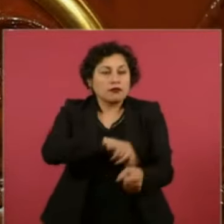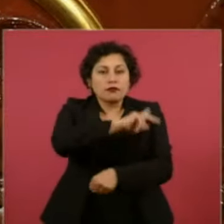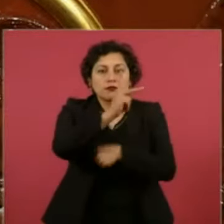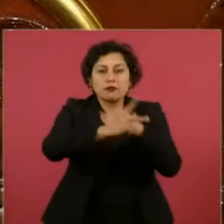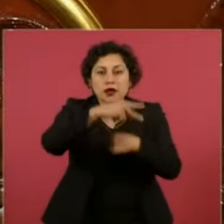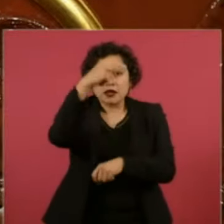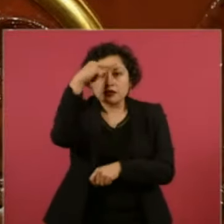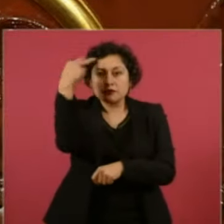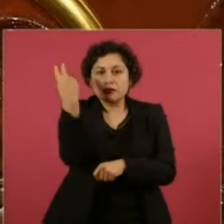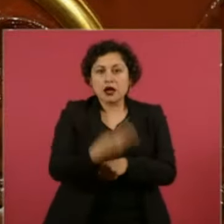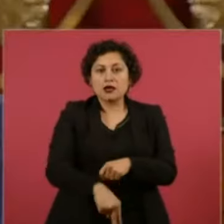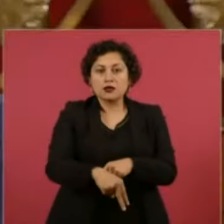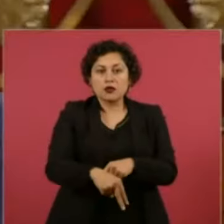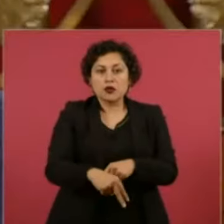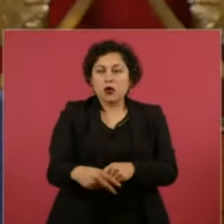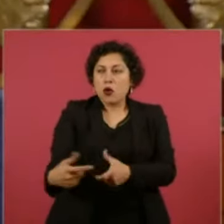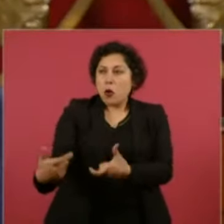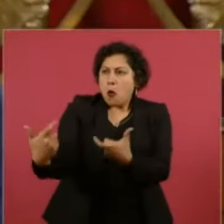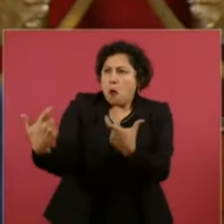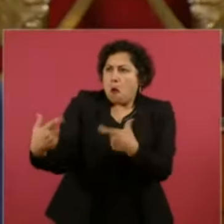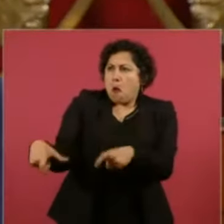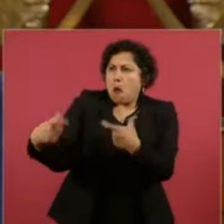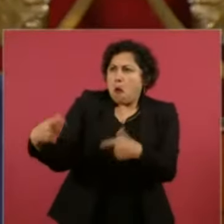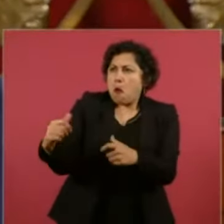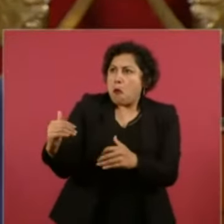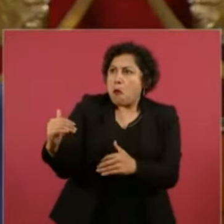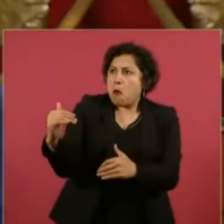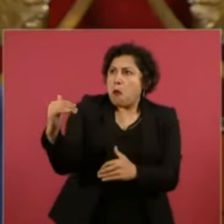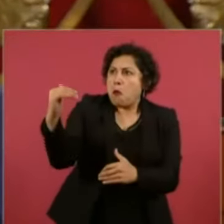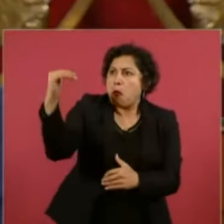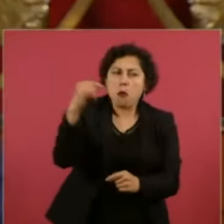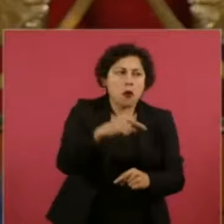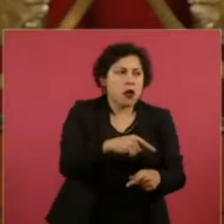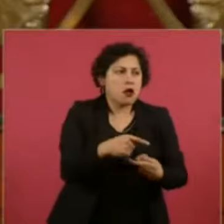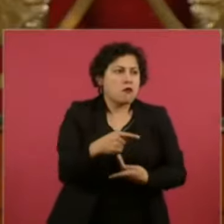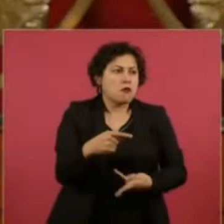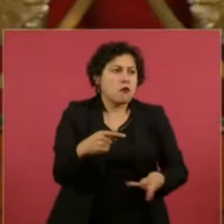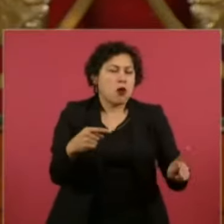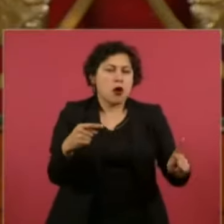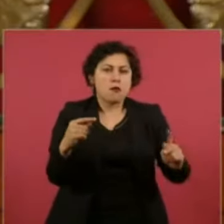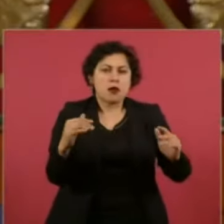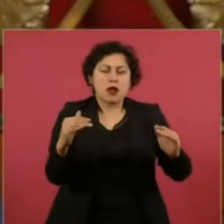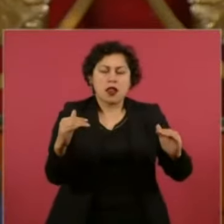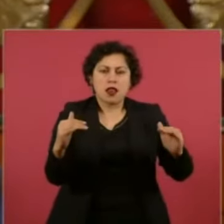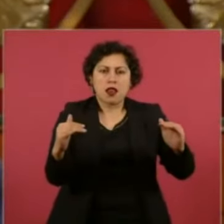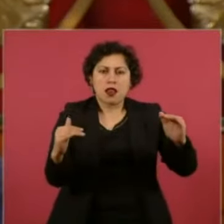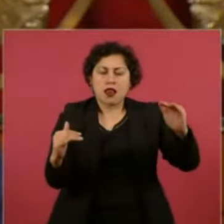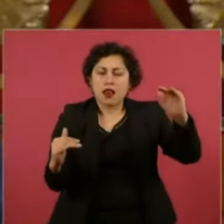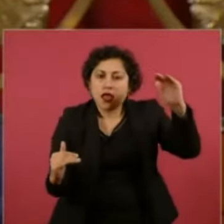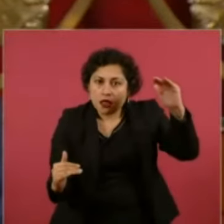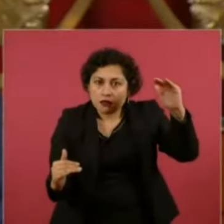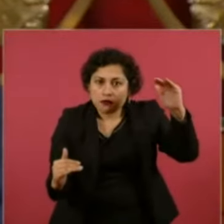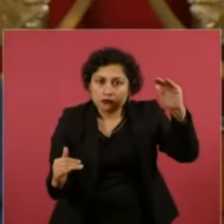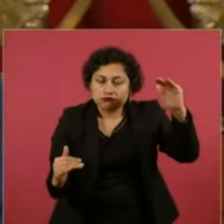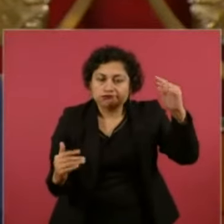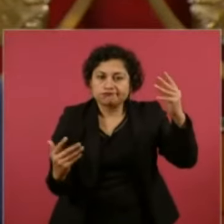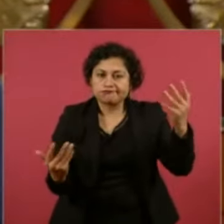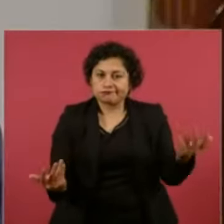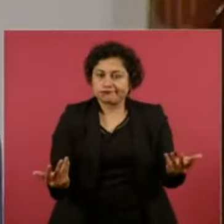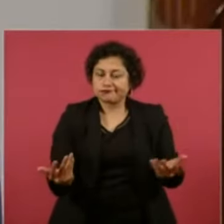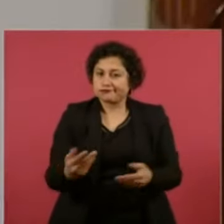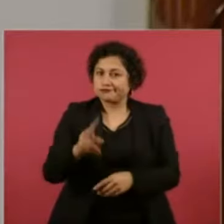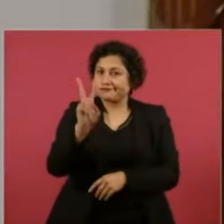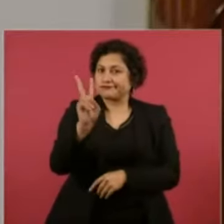los logros de este sexenio, y pongo algunos ejemplos de ello: el control del agua en zonas con escasez o